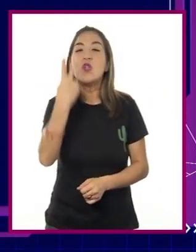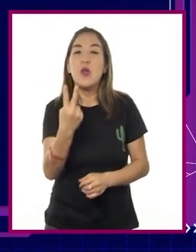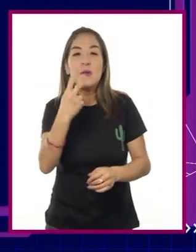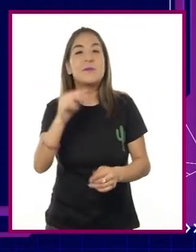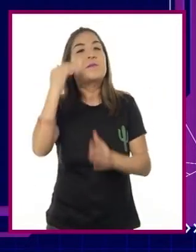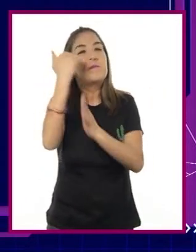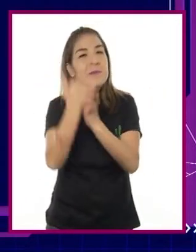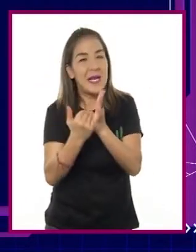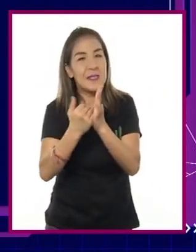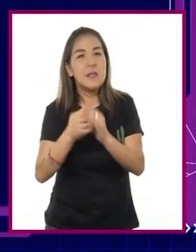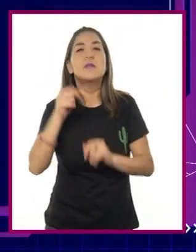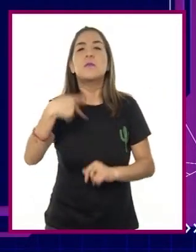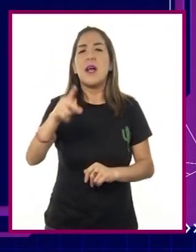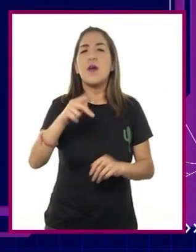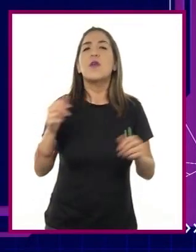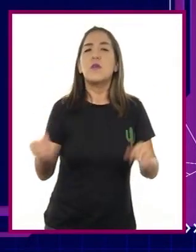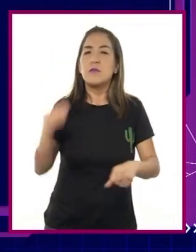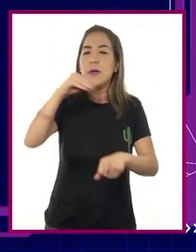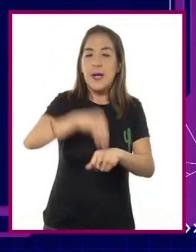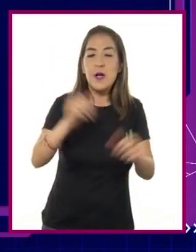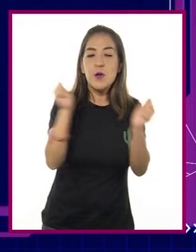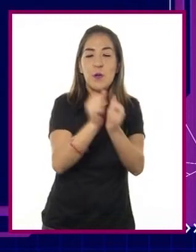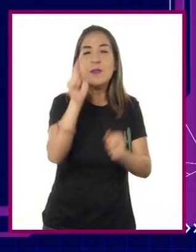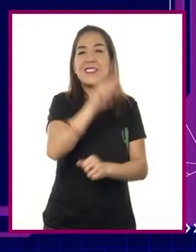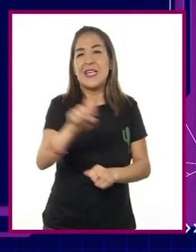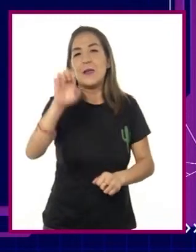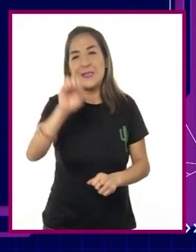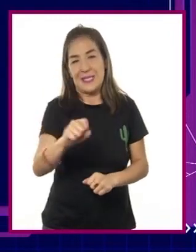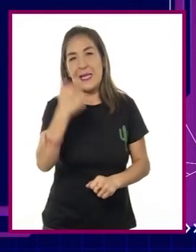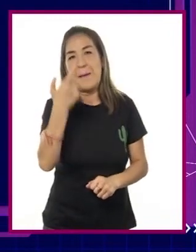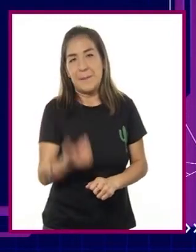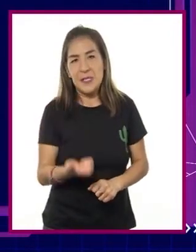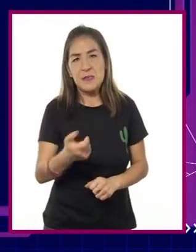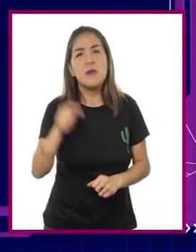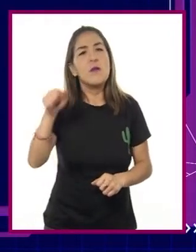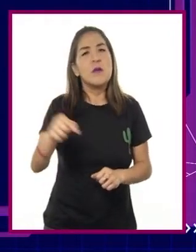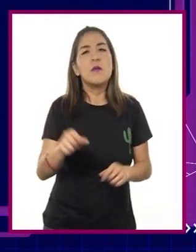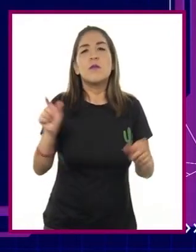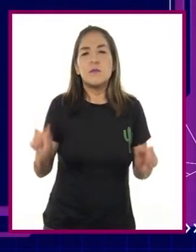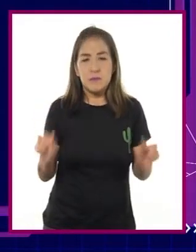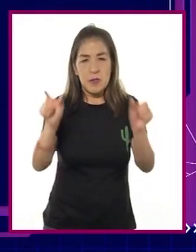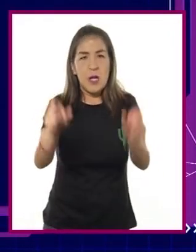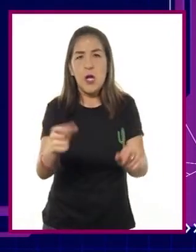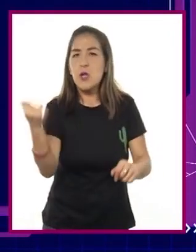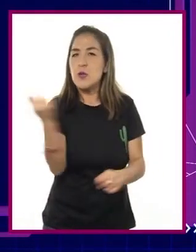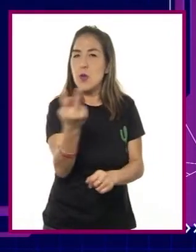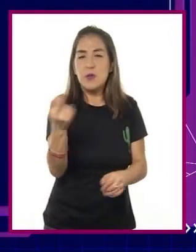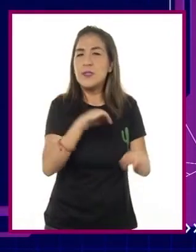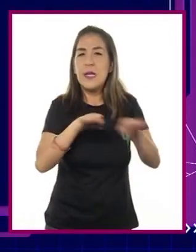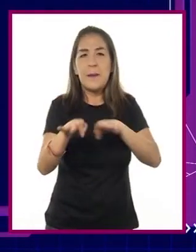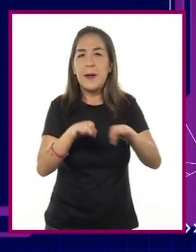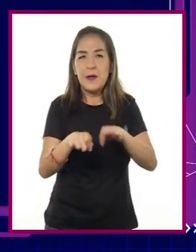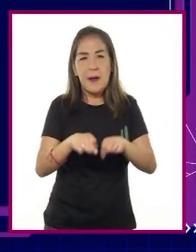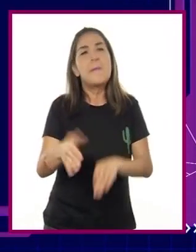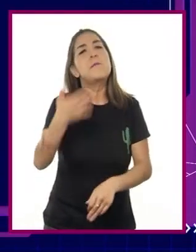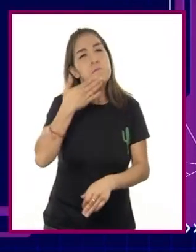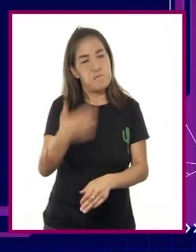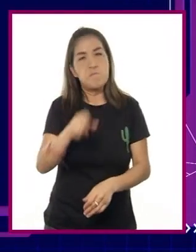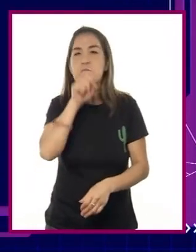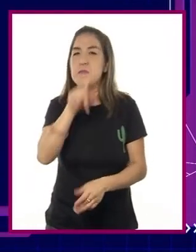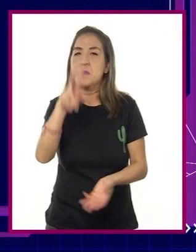José, pero lo compensaron con 160 pesos. Los cupones que les dieron a ambos trabajadores tienen el mismo